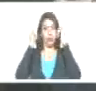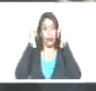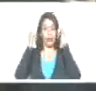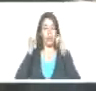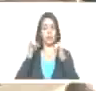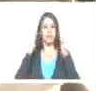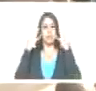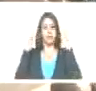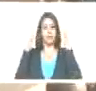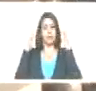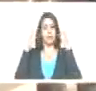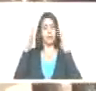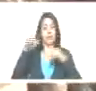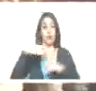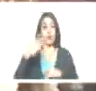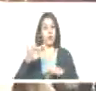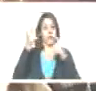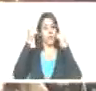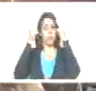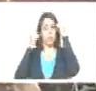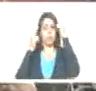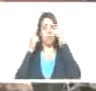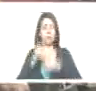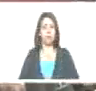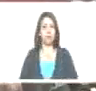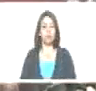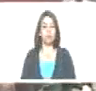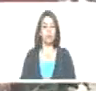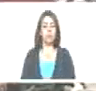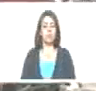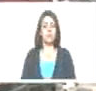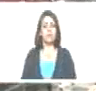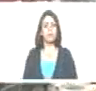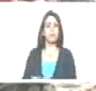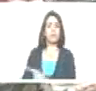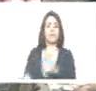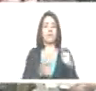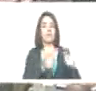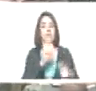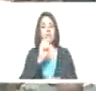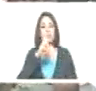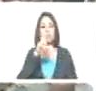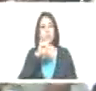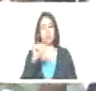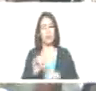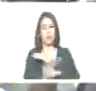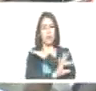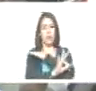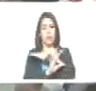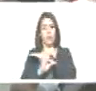Cuando Chávez es trasladado para el Orza, para la frontera, como una especie de castigo